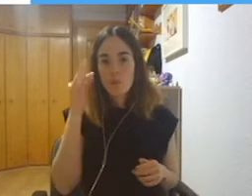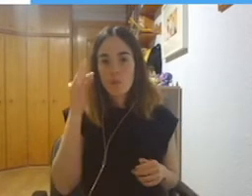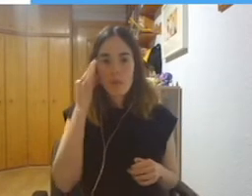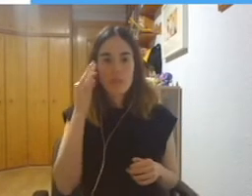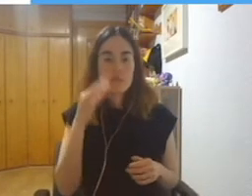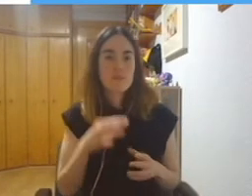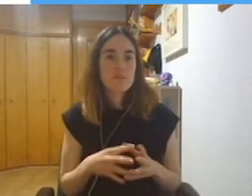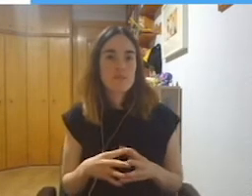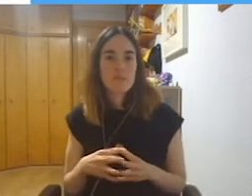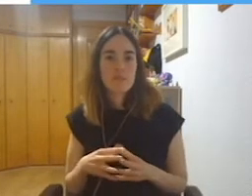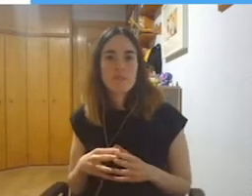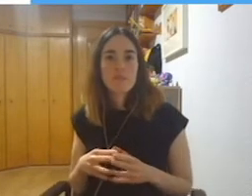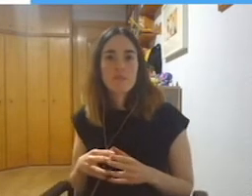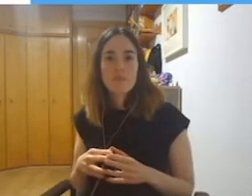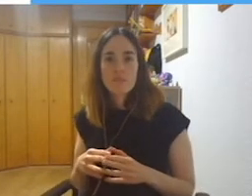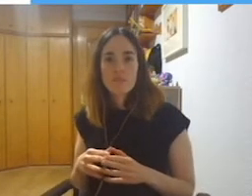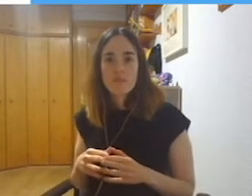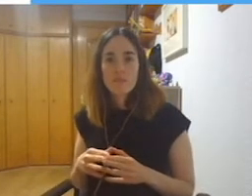mujeres.